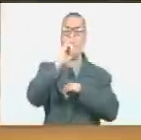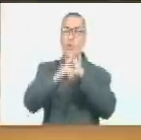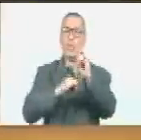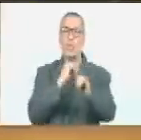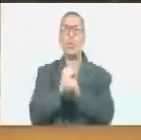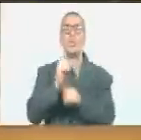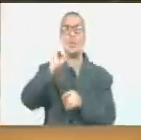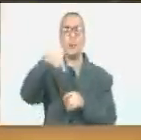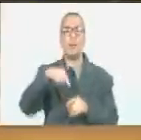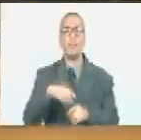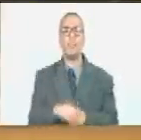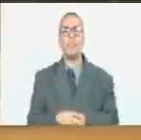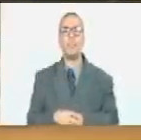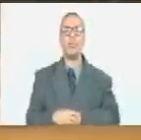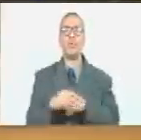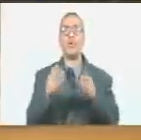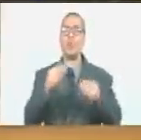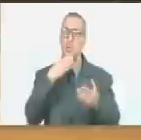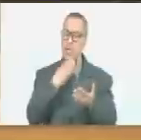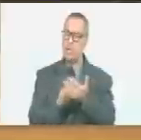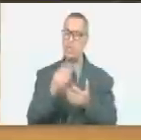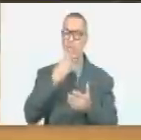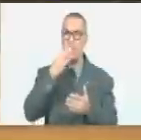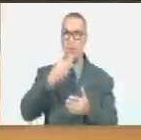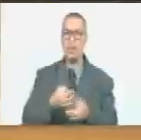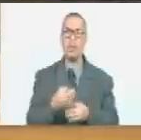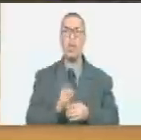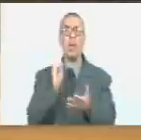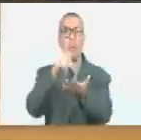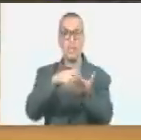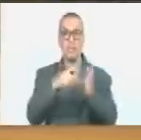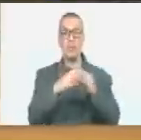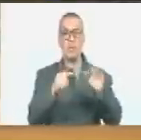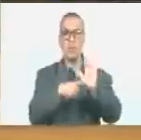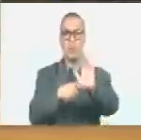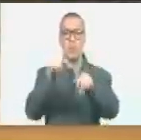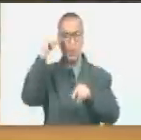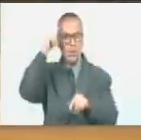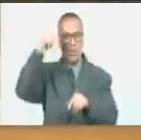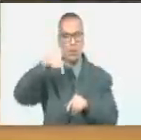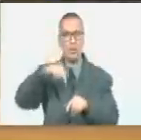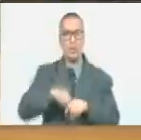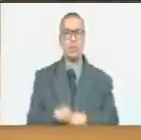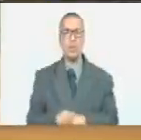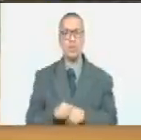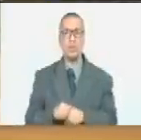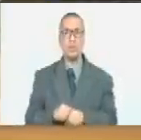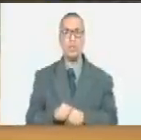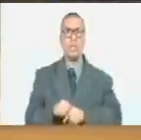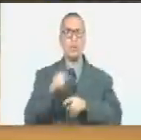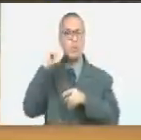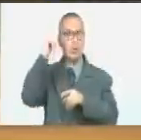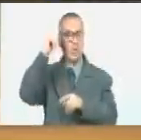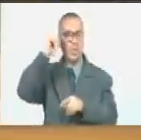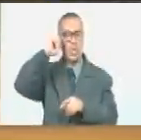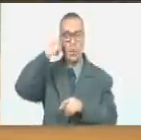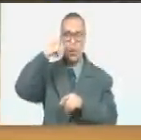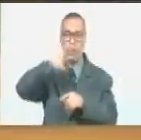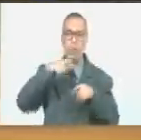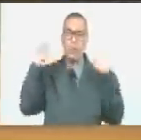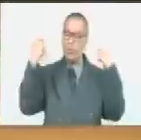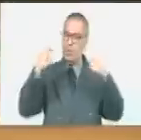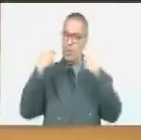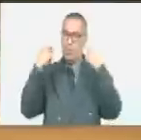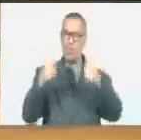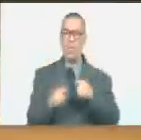internacional también. Estamos muy agradecidos de la presencia de ustedes hoy aquí y de que conmemoremos,